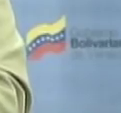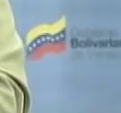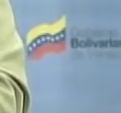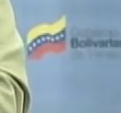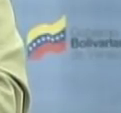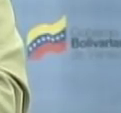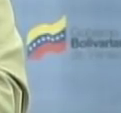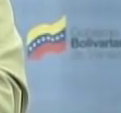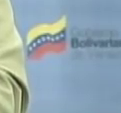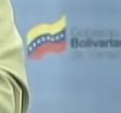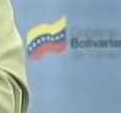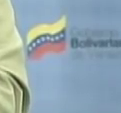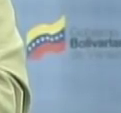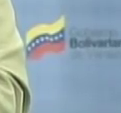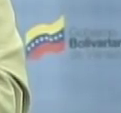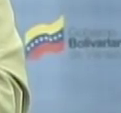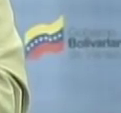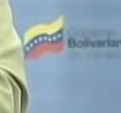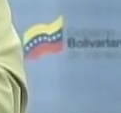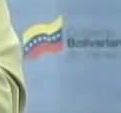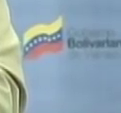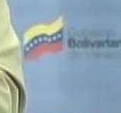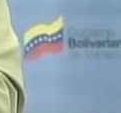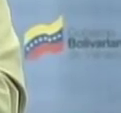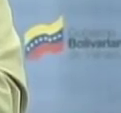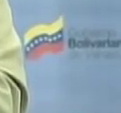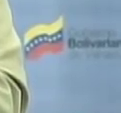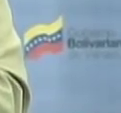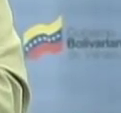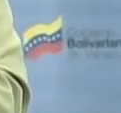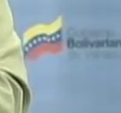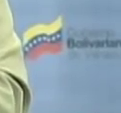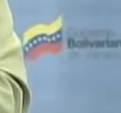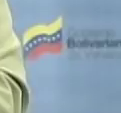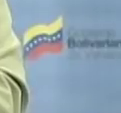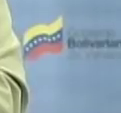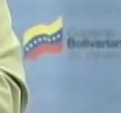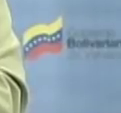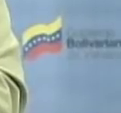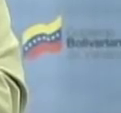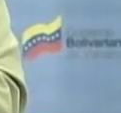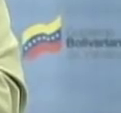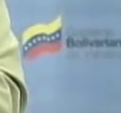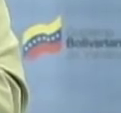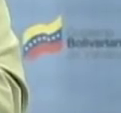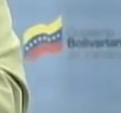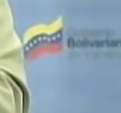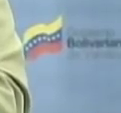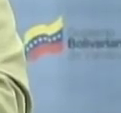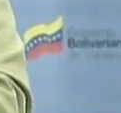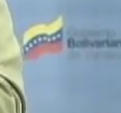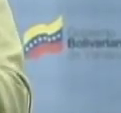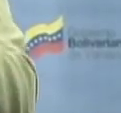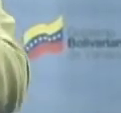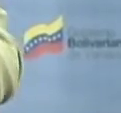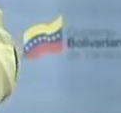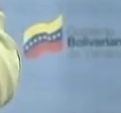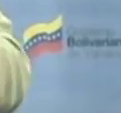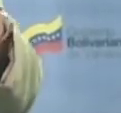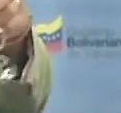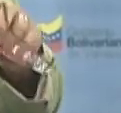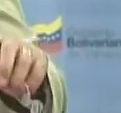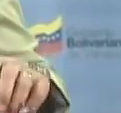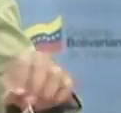ministros y ministras, camaradas, presidentes de bancos, ¿no? Aquí está el vicepresidente de la economía,